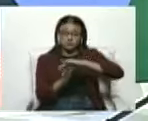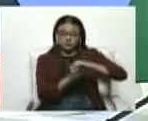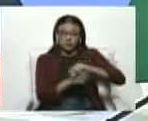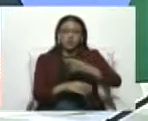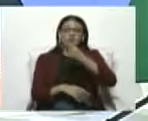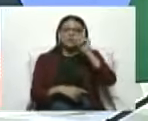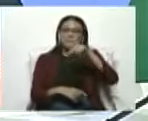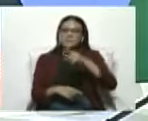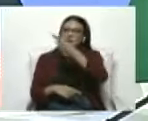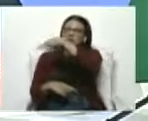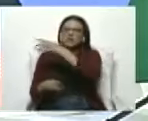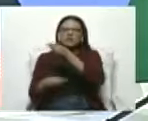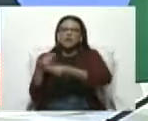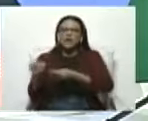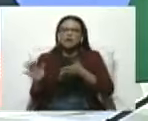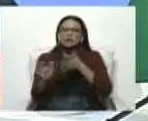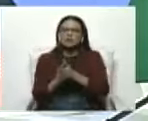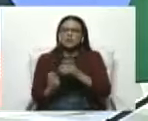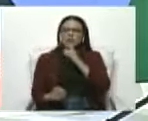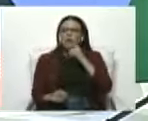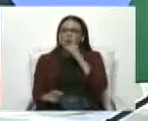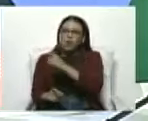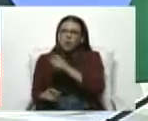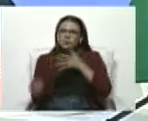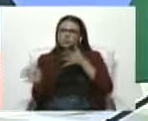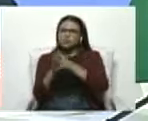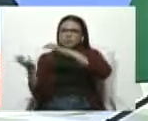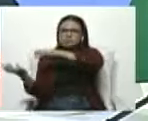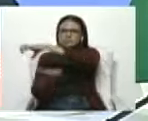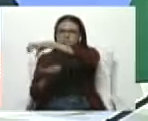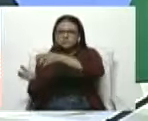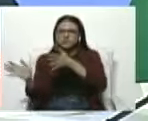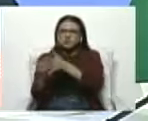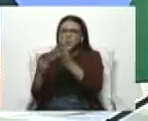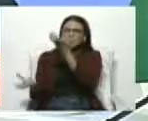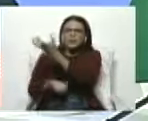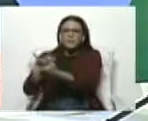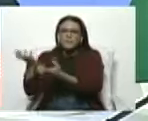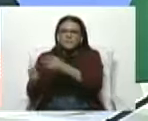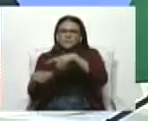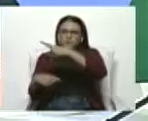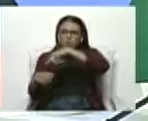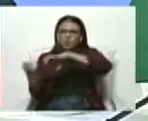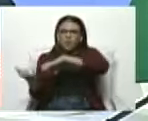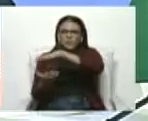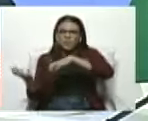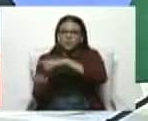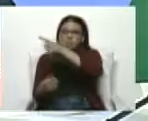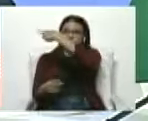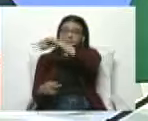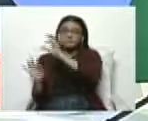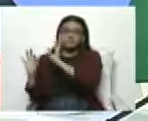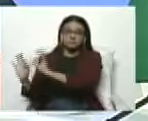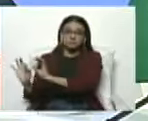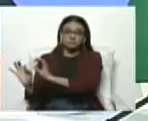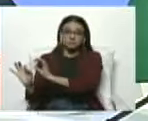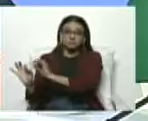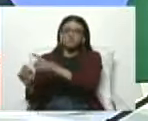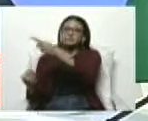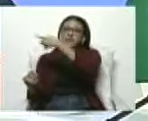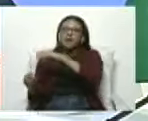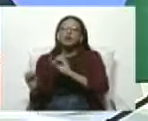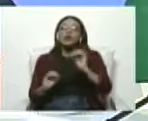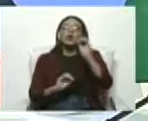odio, de la guarimba, quede o desmantelado o quede